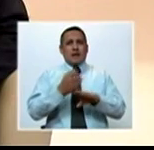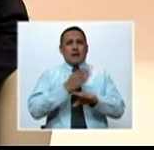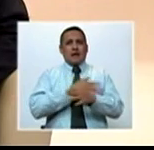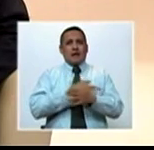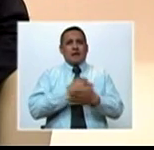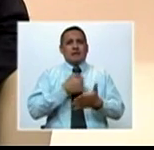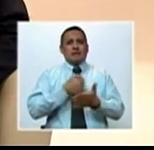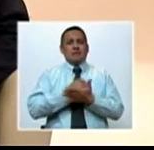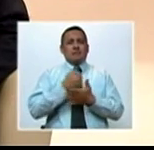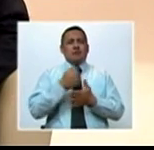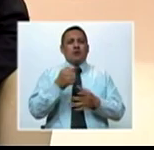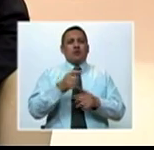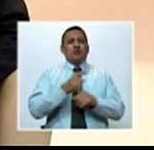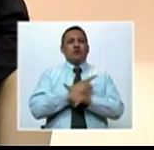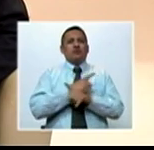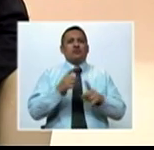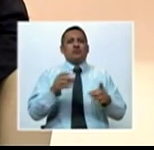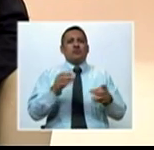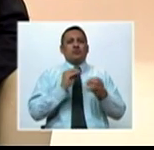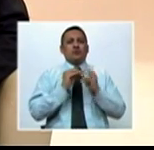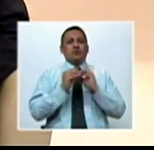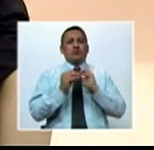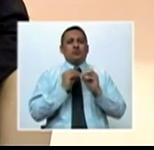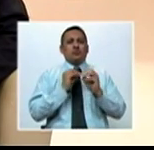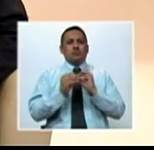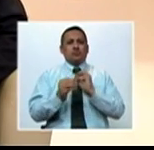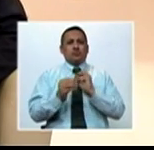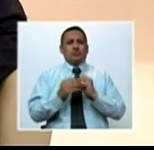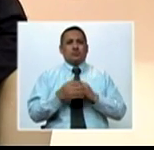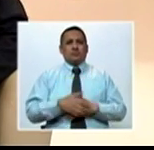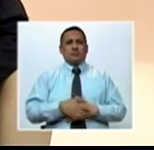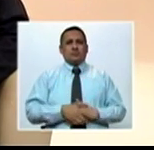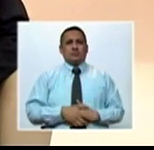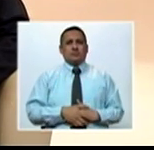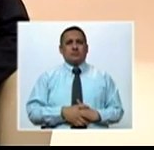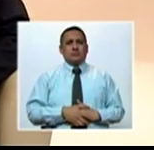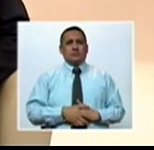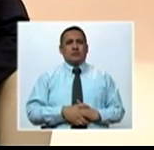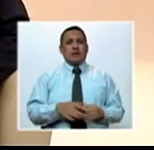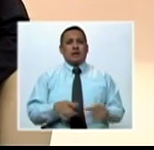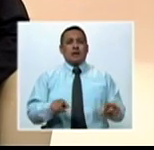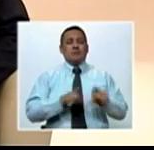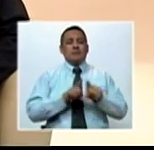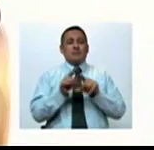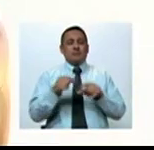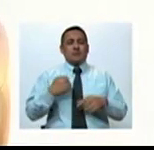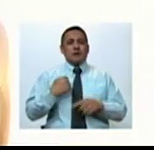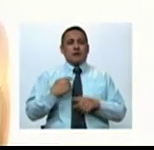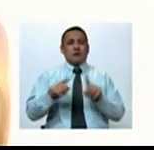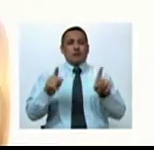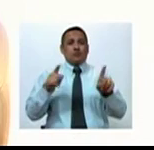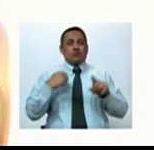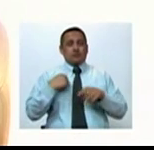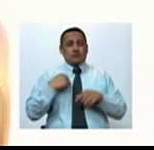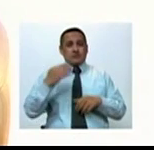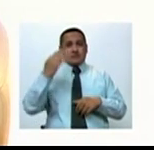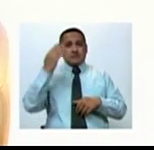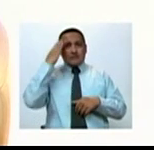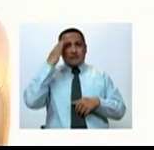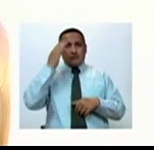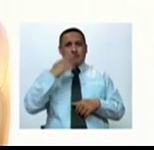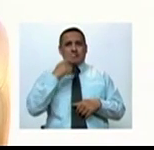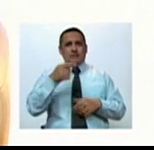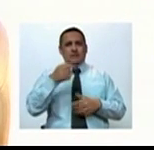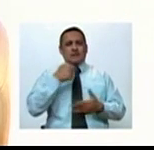una retribución y no una remuneración. Exactamente, pero además dice que lo